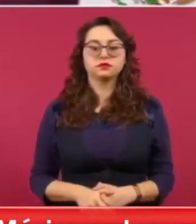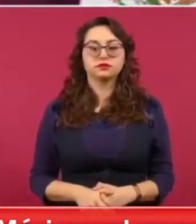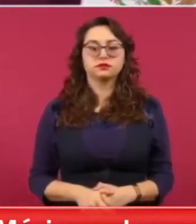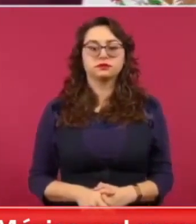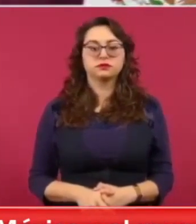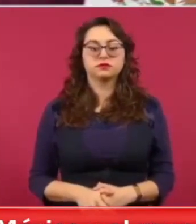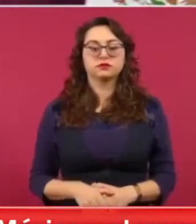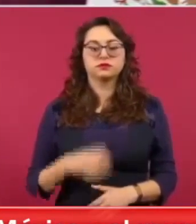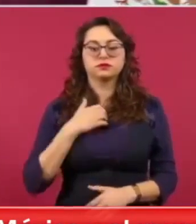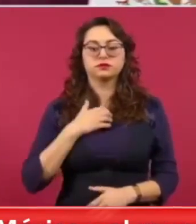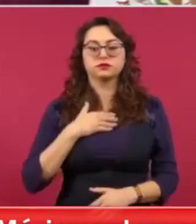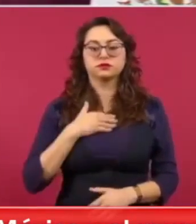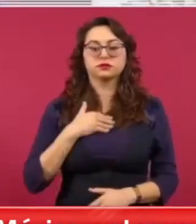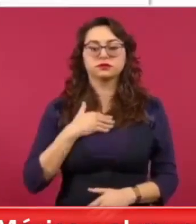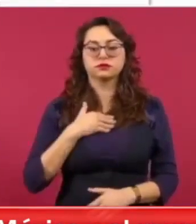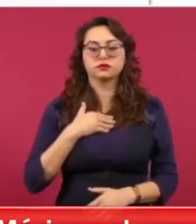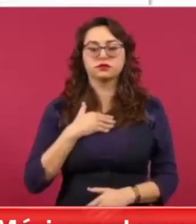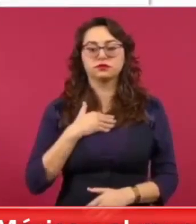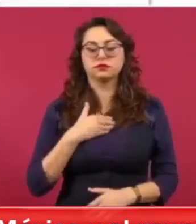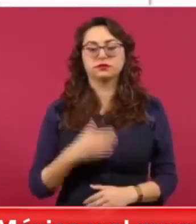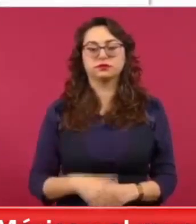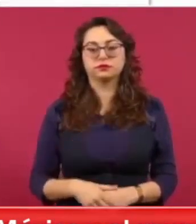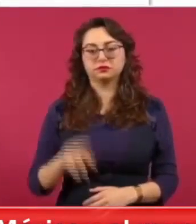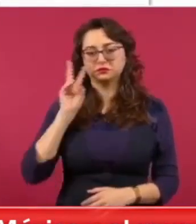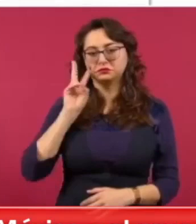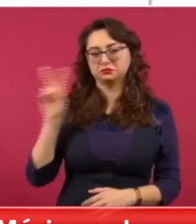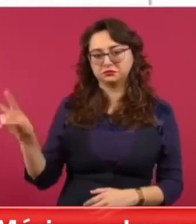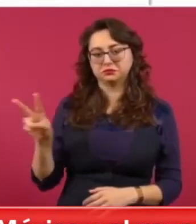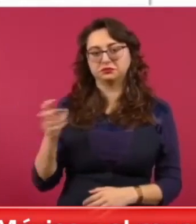Hay un avalúo de que